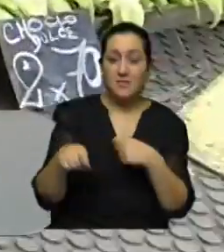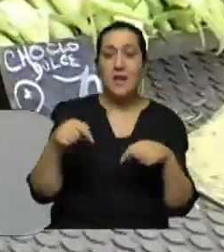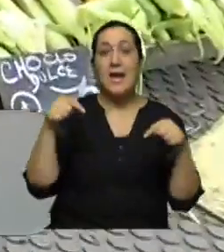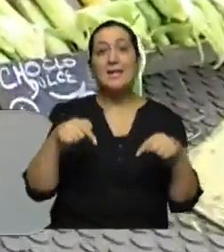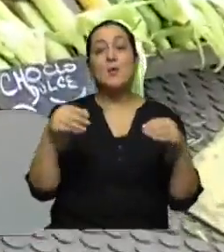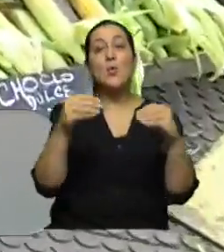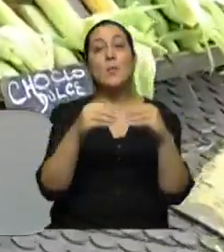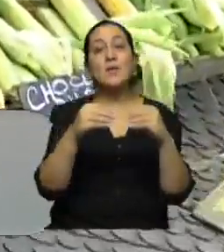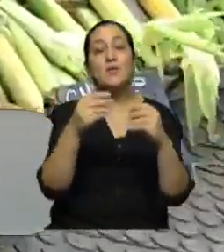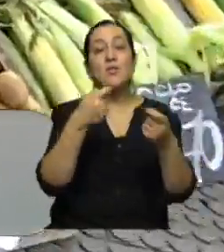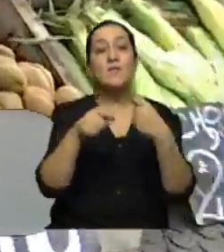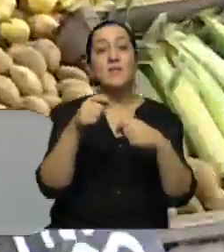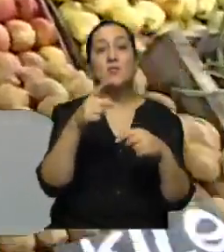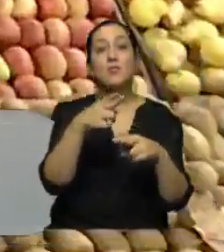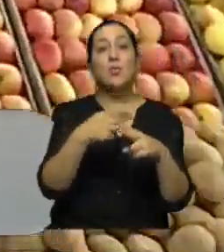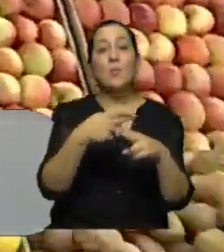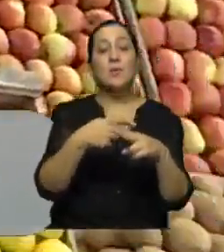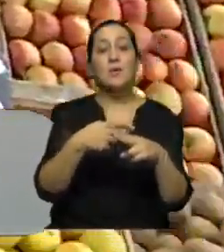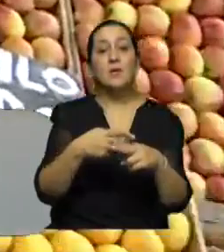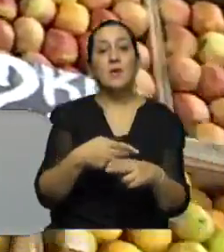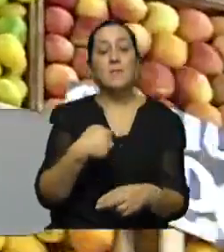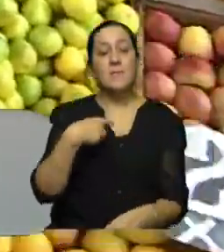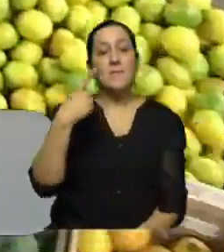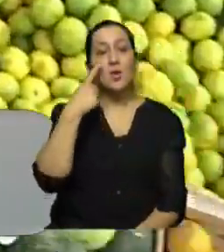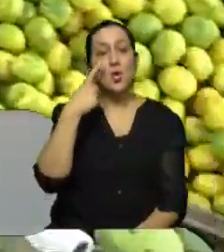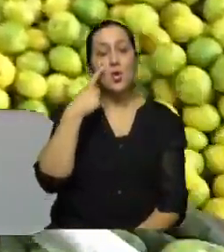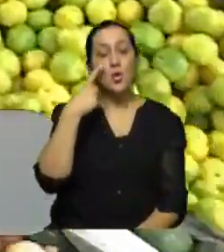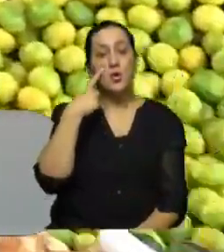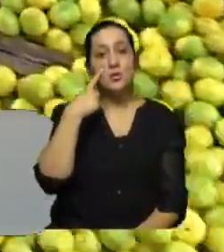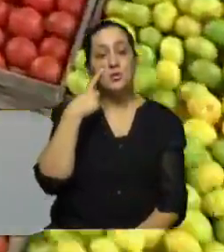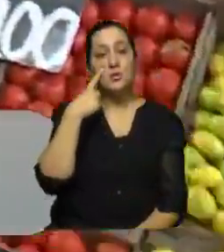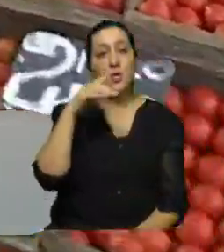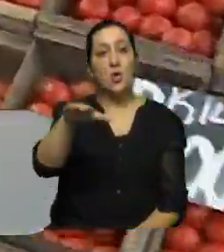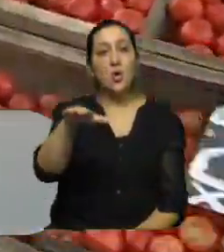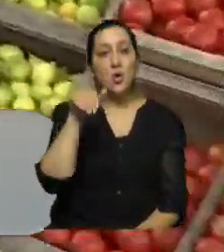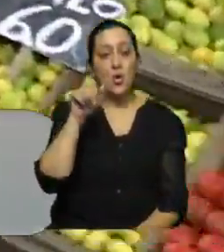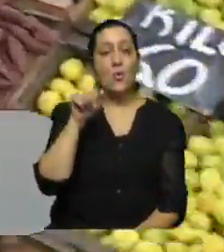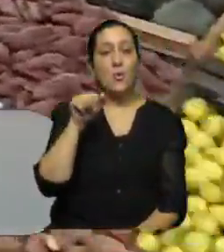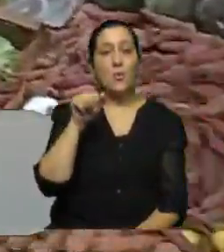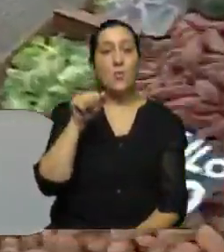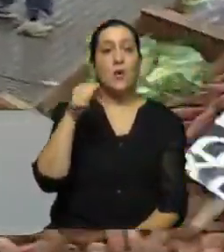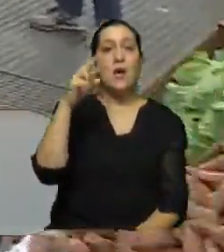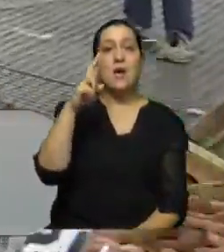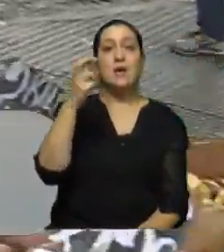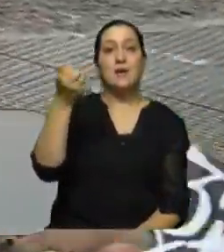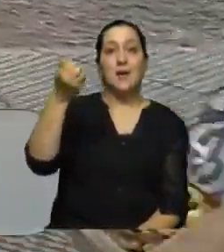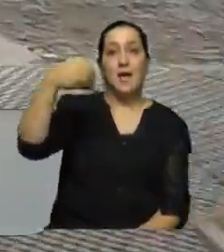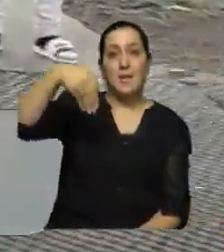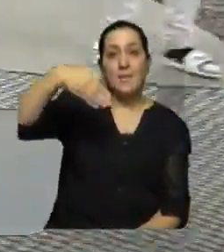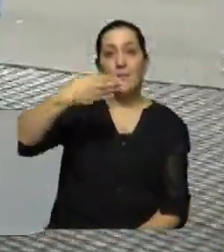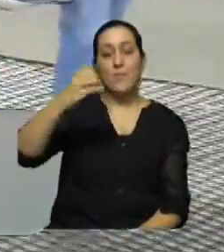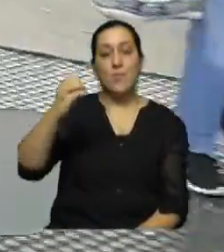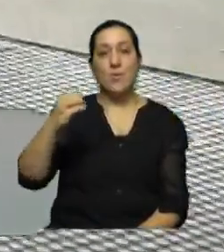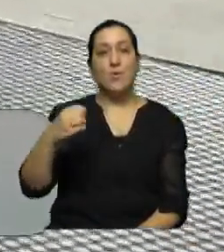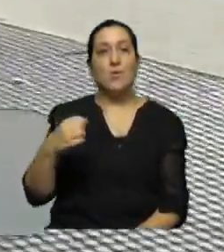su compañero de venta, ¿cómo es su nombre? Yo a mí me conocen acá por el Rambo, digo. ¿El Rambo? ¿El Rambo? Sí, aparte es mi ídolo, Silver